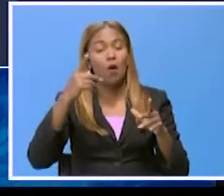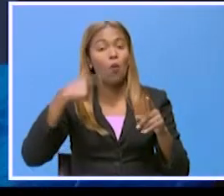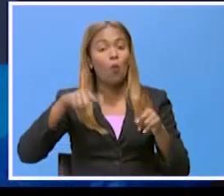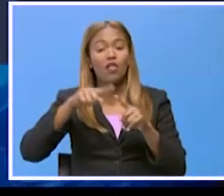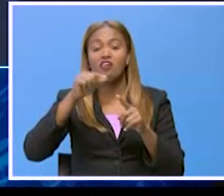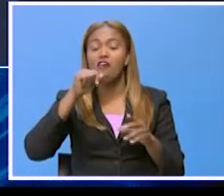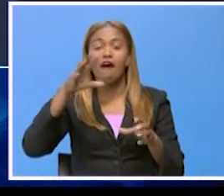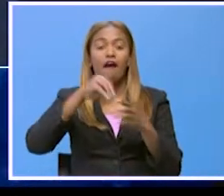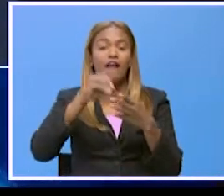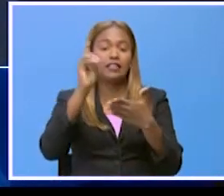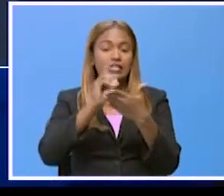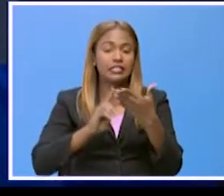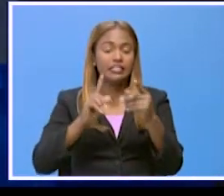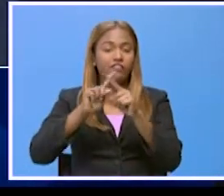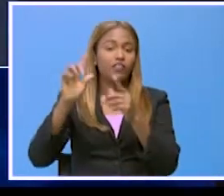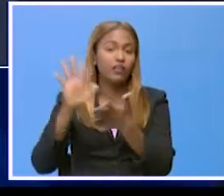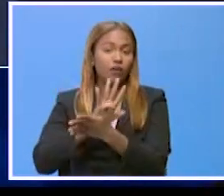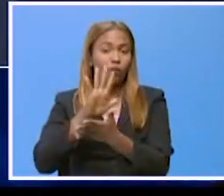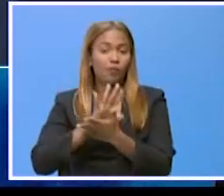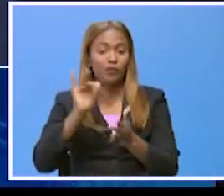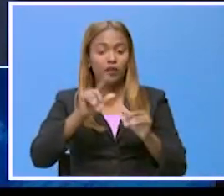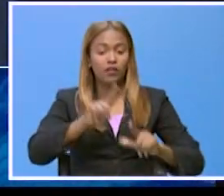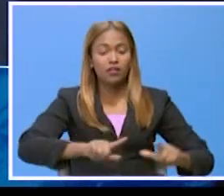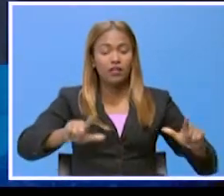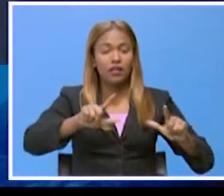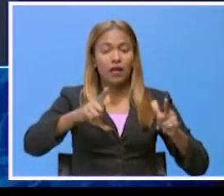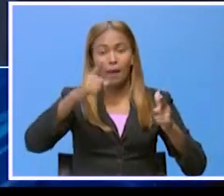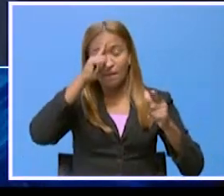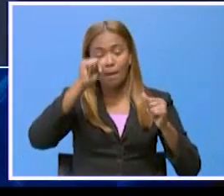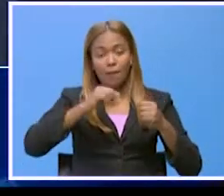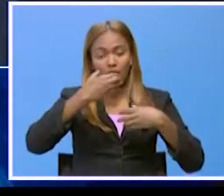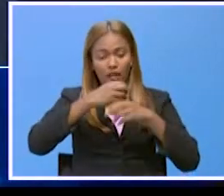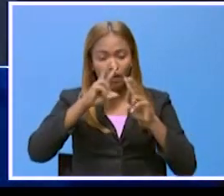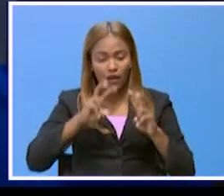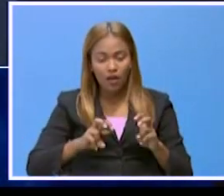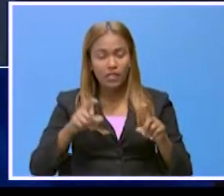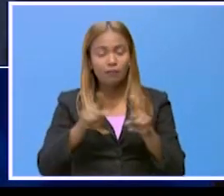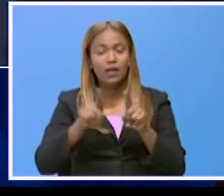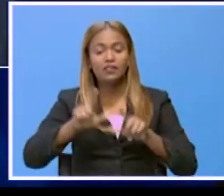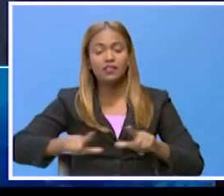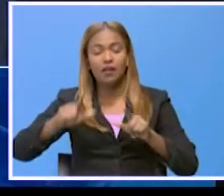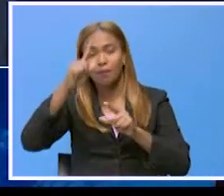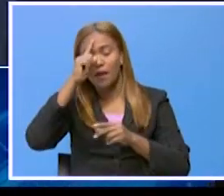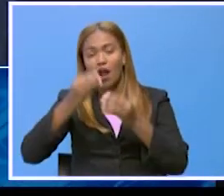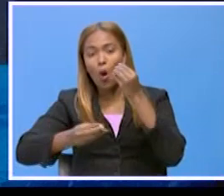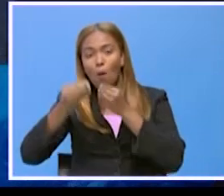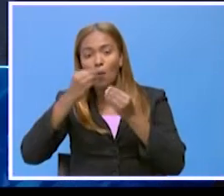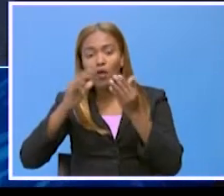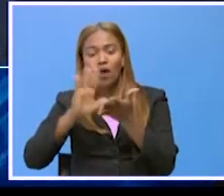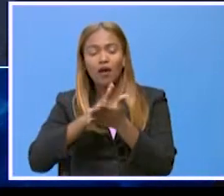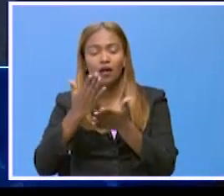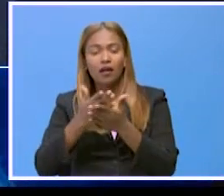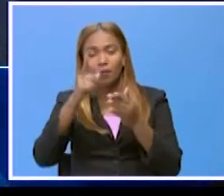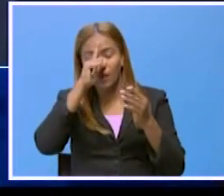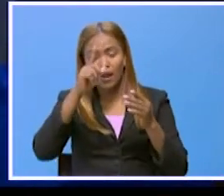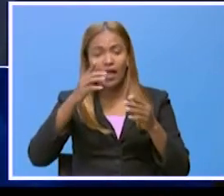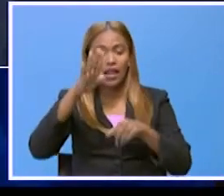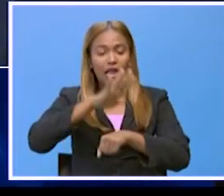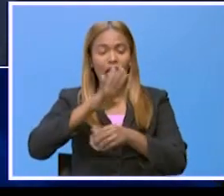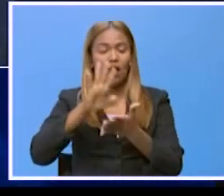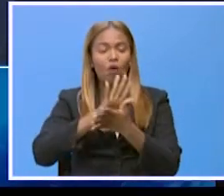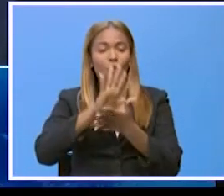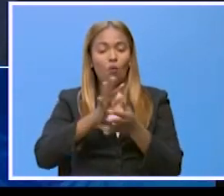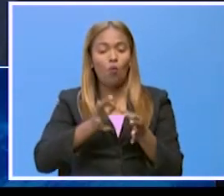la educación de espacios para los portuarios cocinas áreas de comedor para la tan extendida buena de